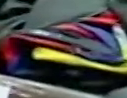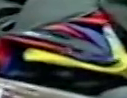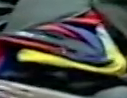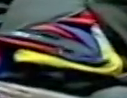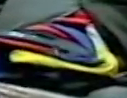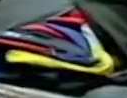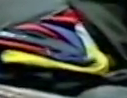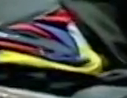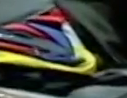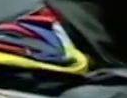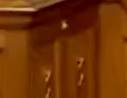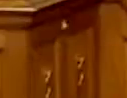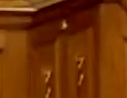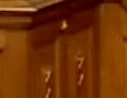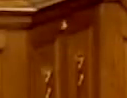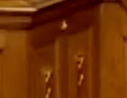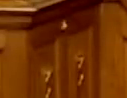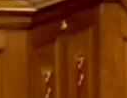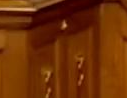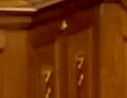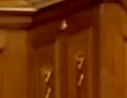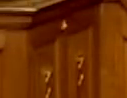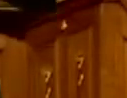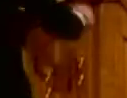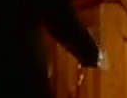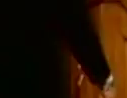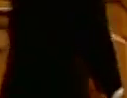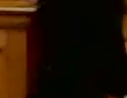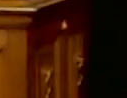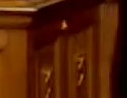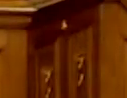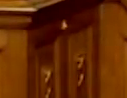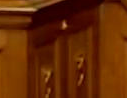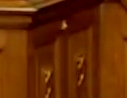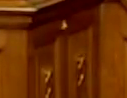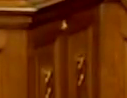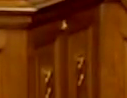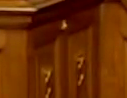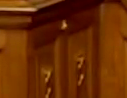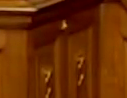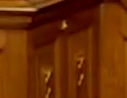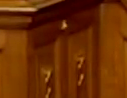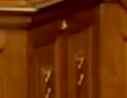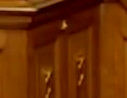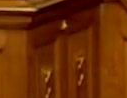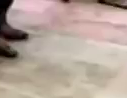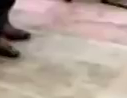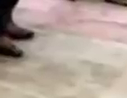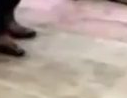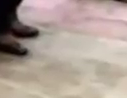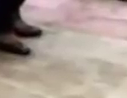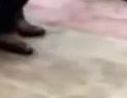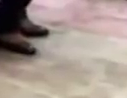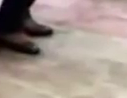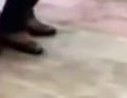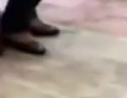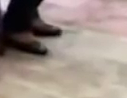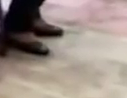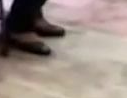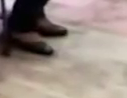de hacer una pausa y enseguida regresamos con más información de lo que se está desarrollando en